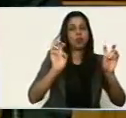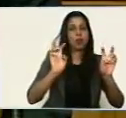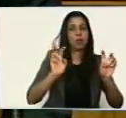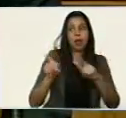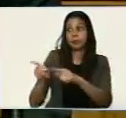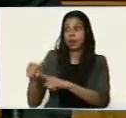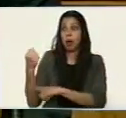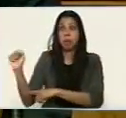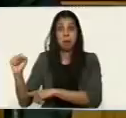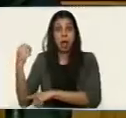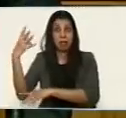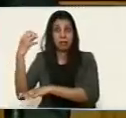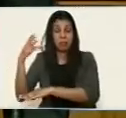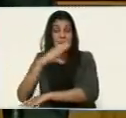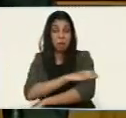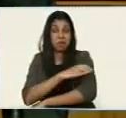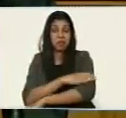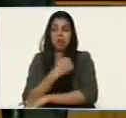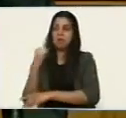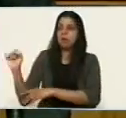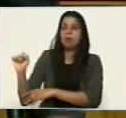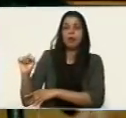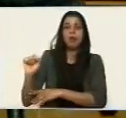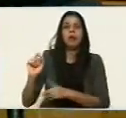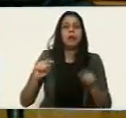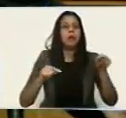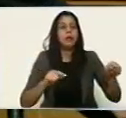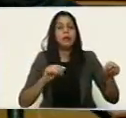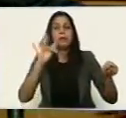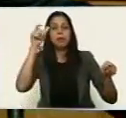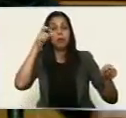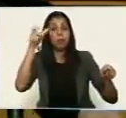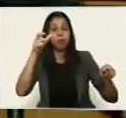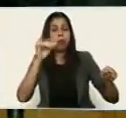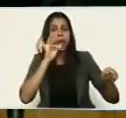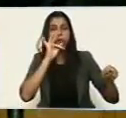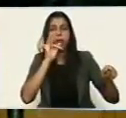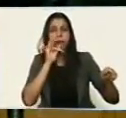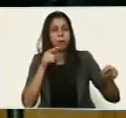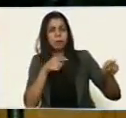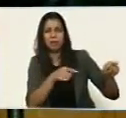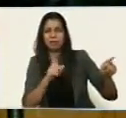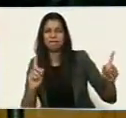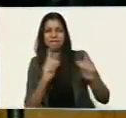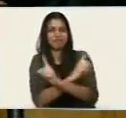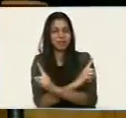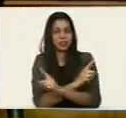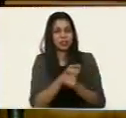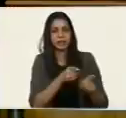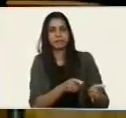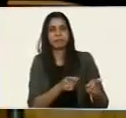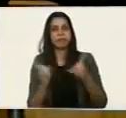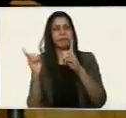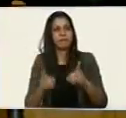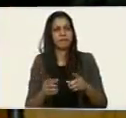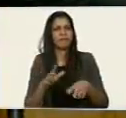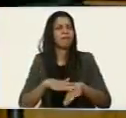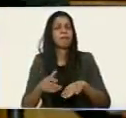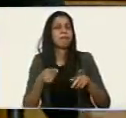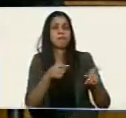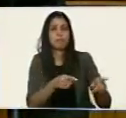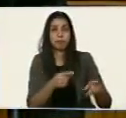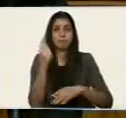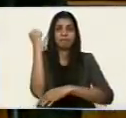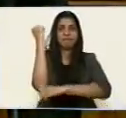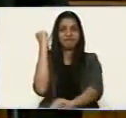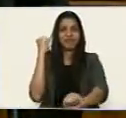a la persona que estaba en la Fiscalía. Y no se cambió por capricho, se cambió por el estado delincuencial en que había llevado